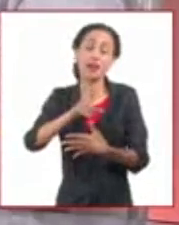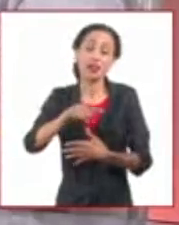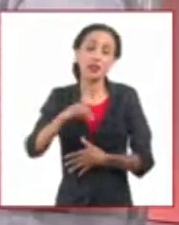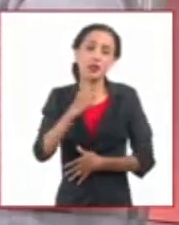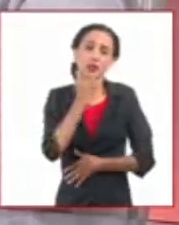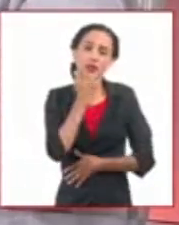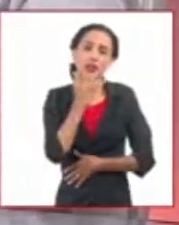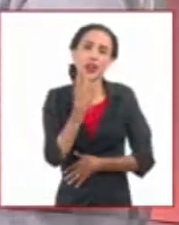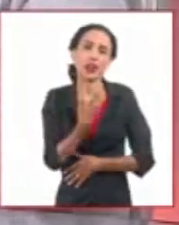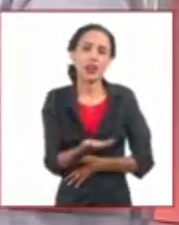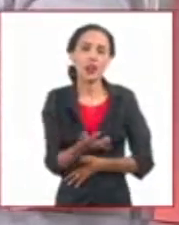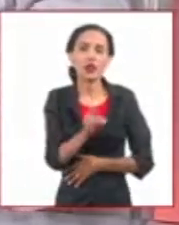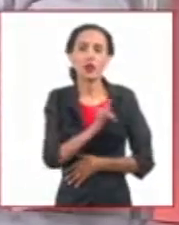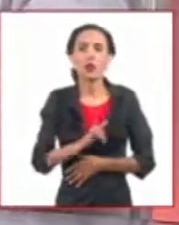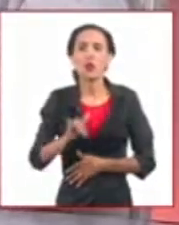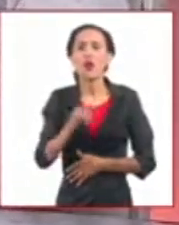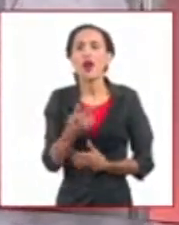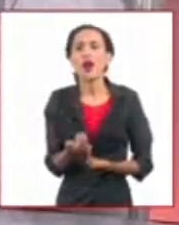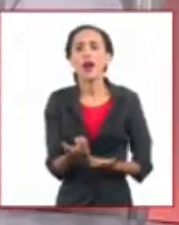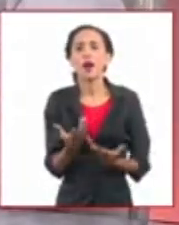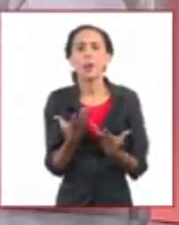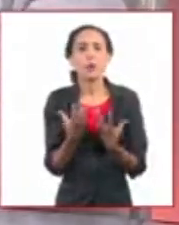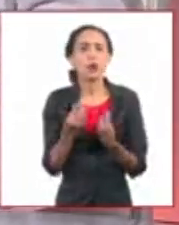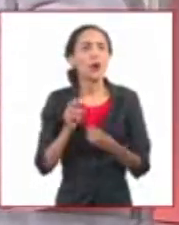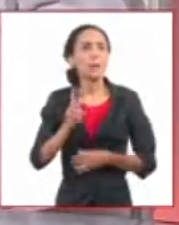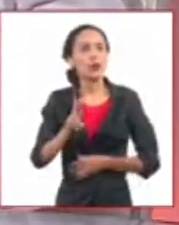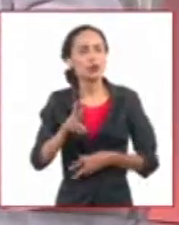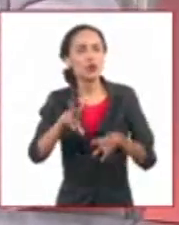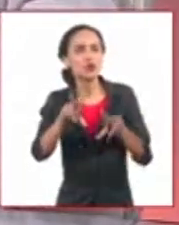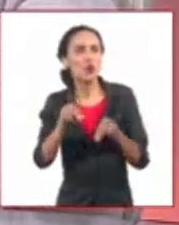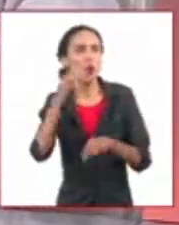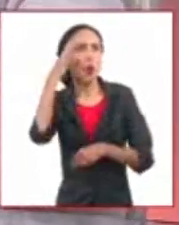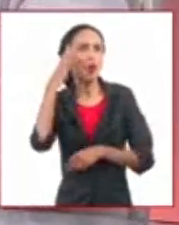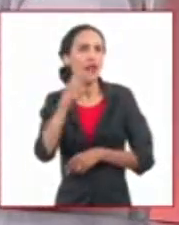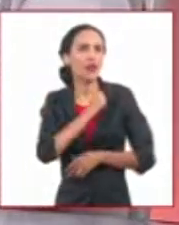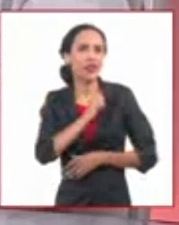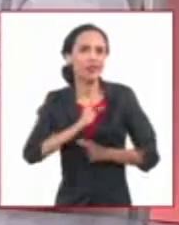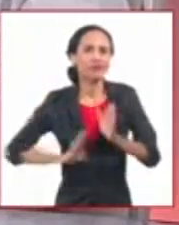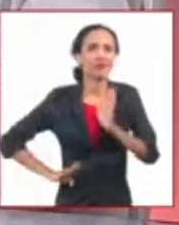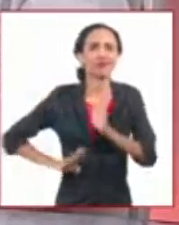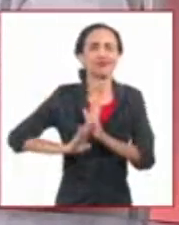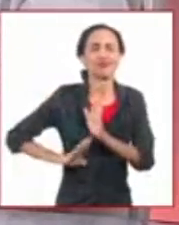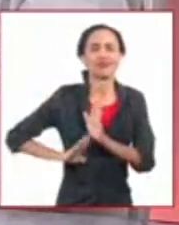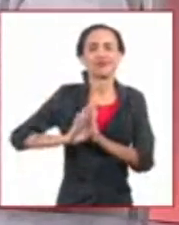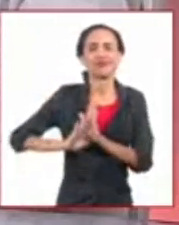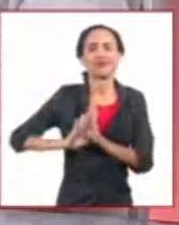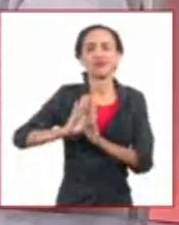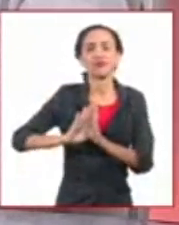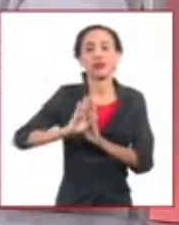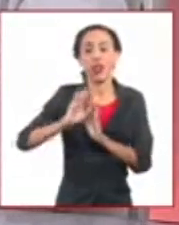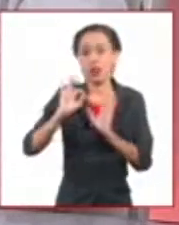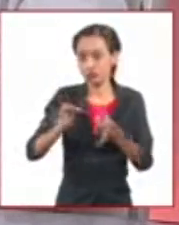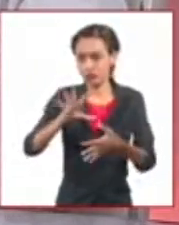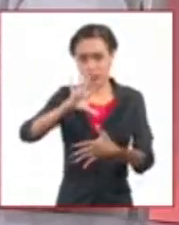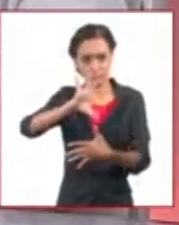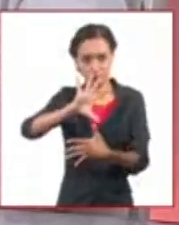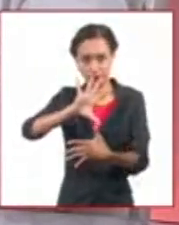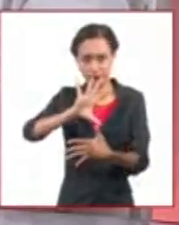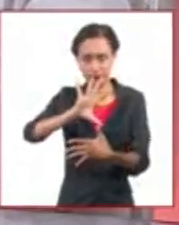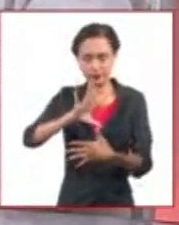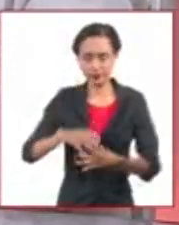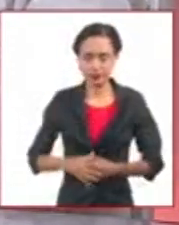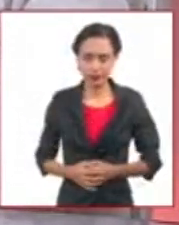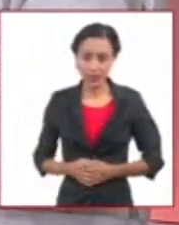ciclo electoral donde hay una emergencia de nuevos gobiernos progresistas eso es una parte del asunto